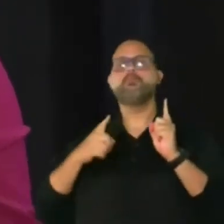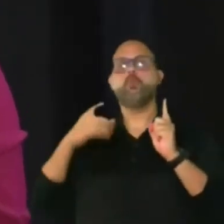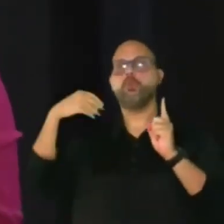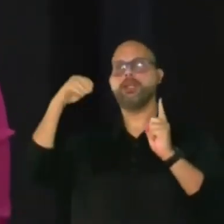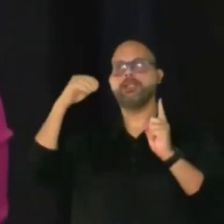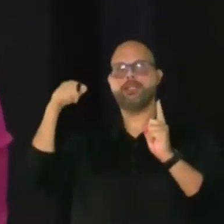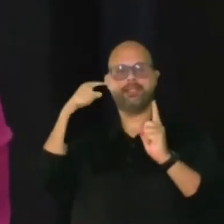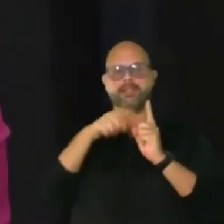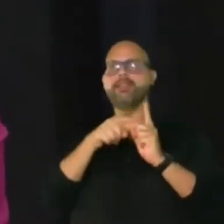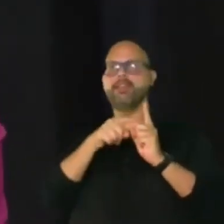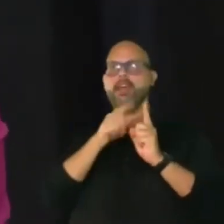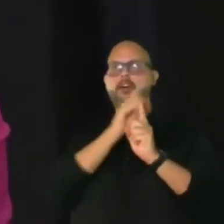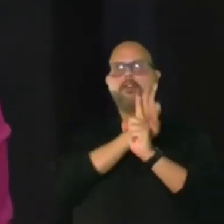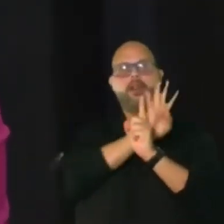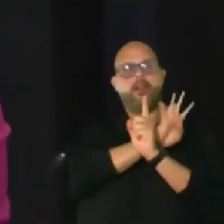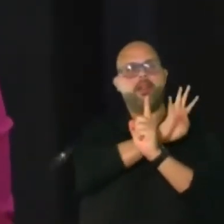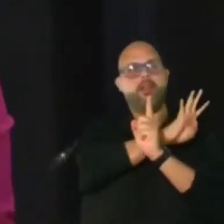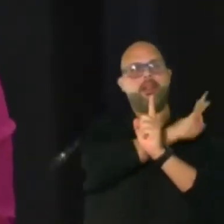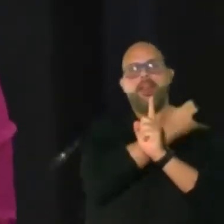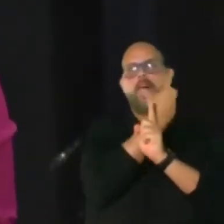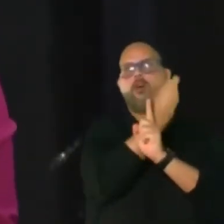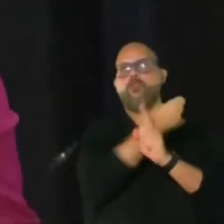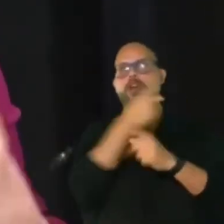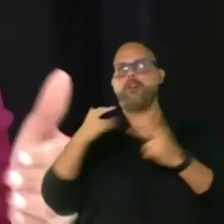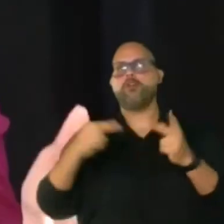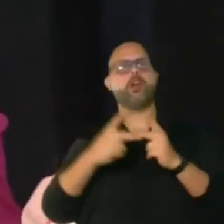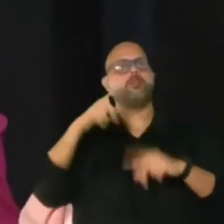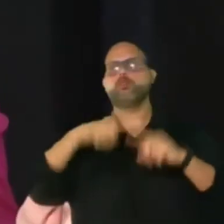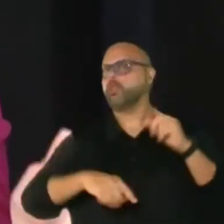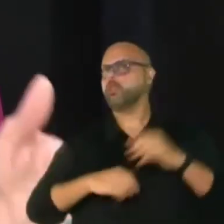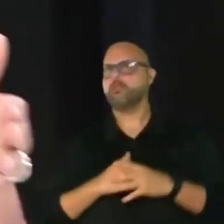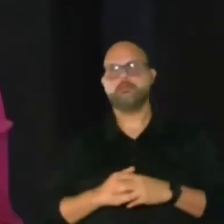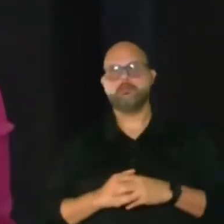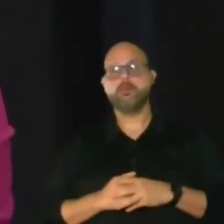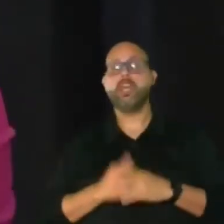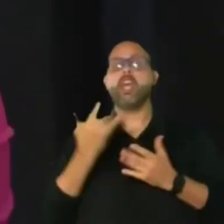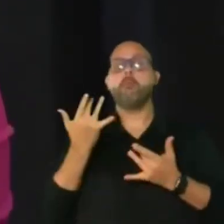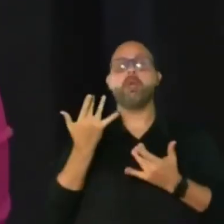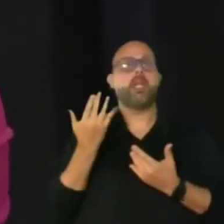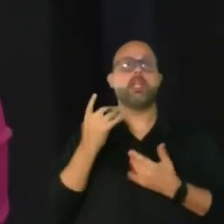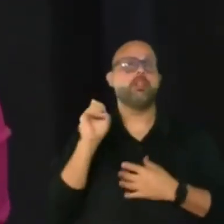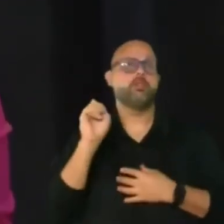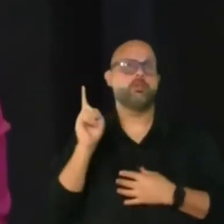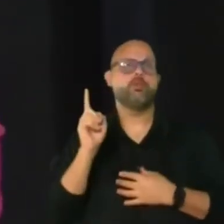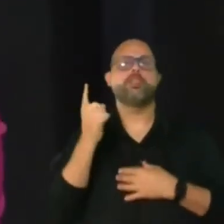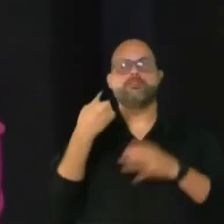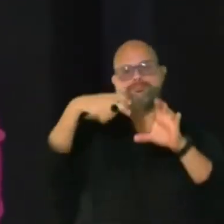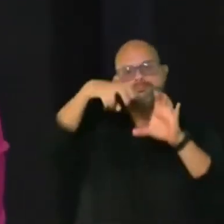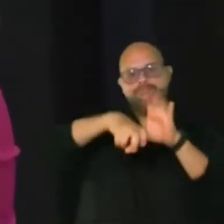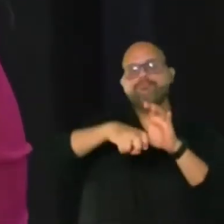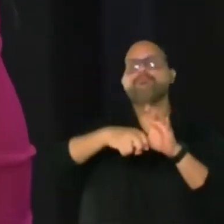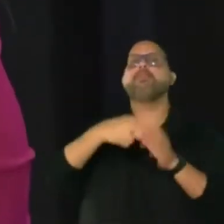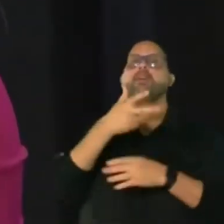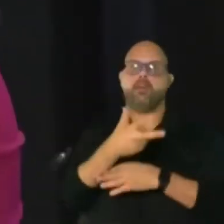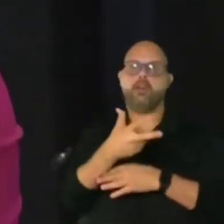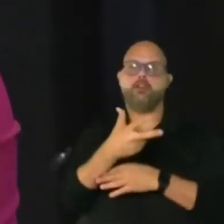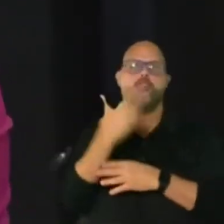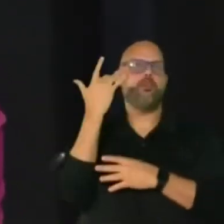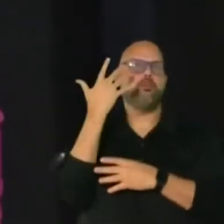en filas fuera del establecimiento. Deberán esperar en sus vehículos para evitar el aglomeramiento fuera de estos